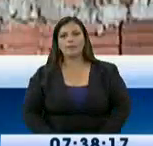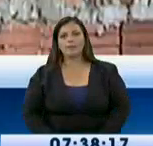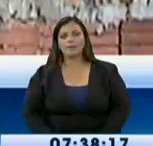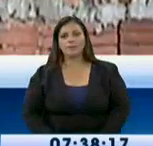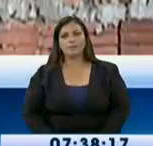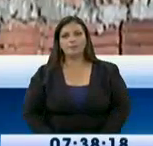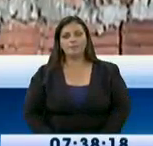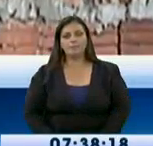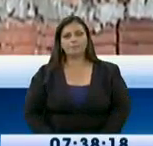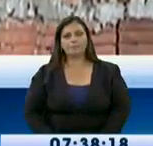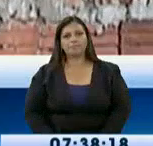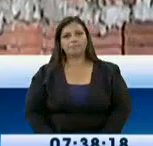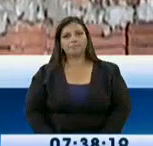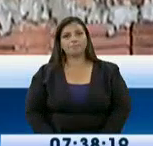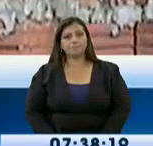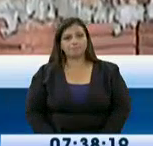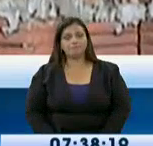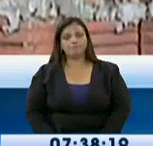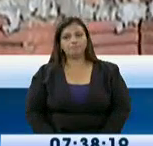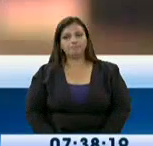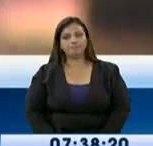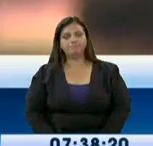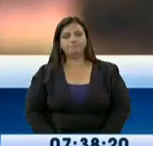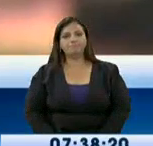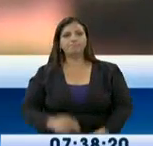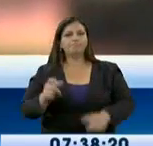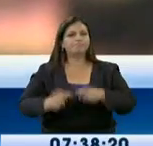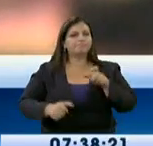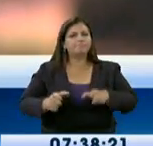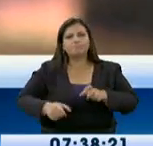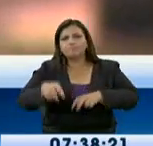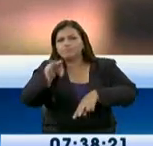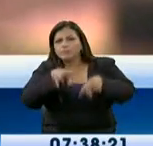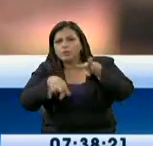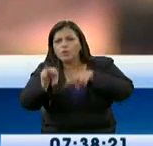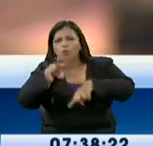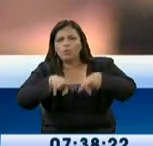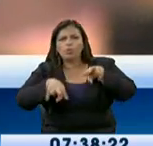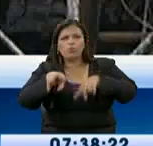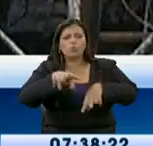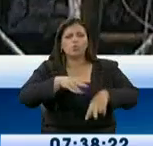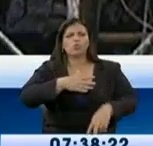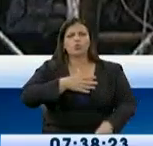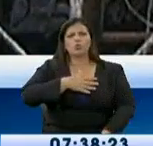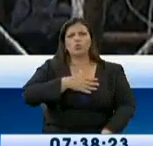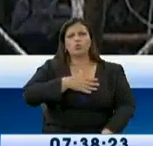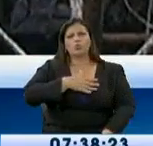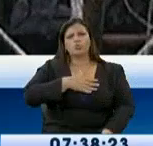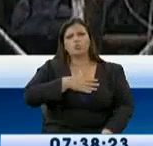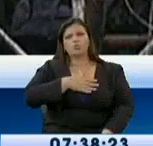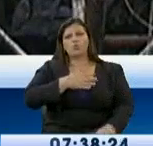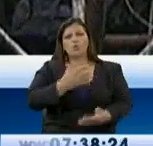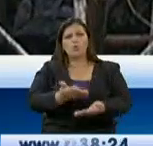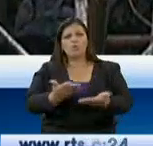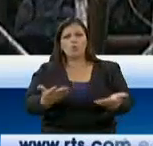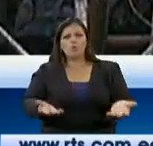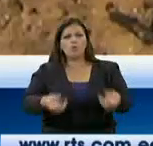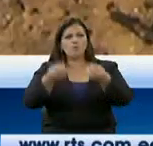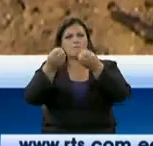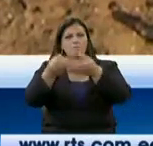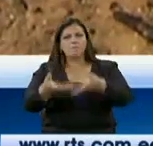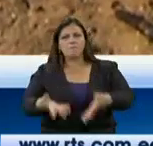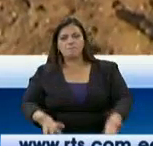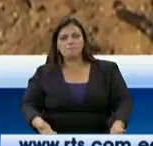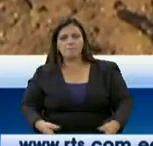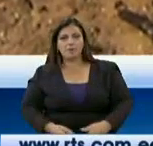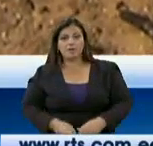La evaluación de los daños por parte de los habitantes de los inmuebles afectados los dejó con saldo en contra, pues uno de ellos era una vivienda, el